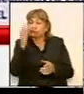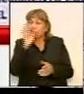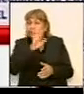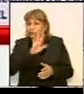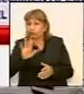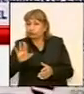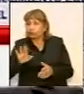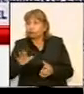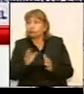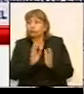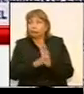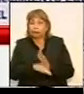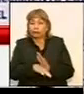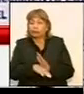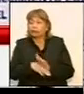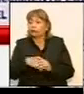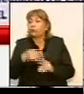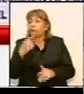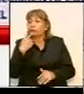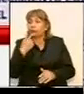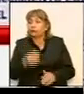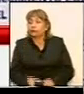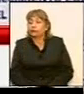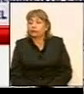procesos posteriores de